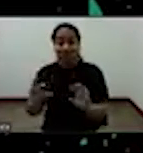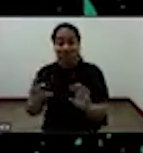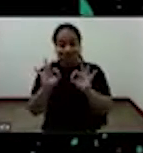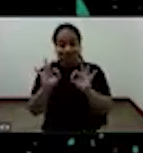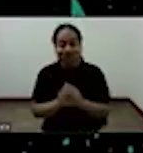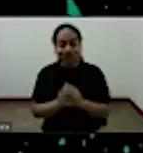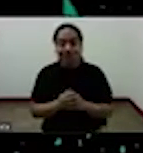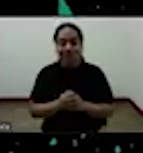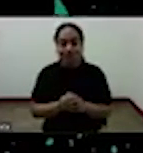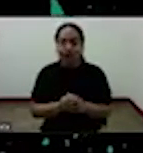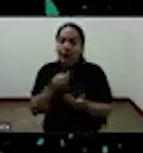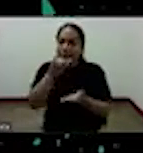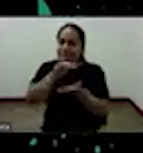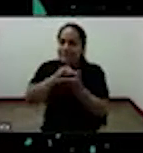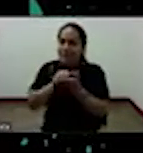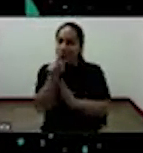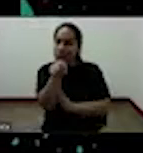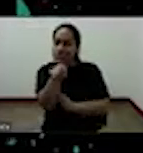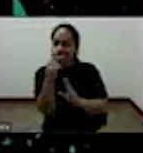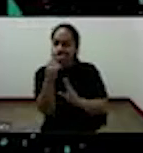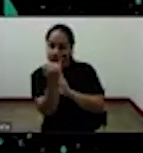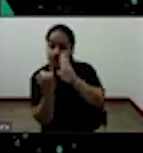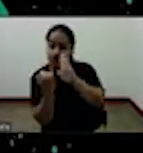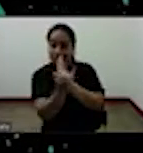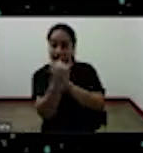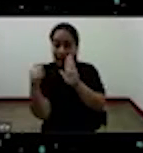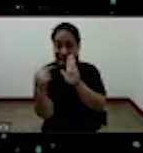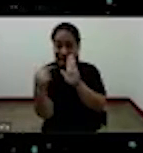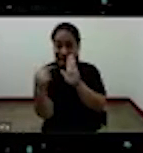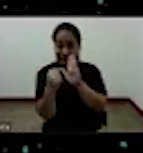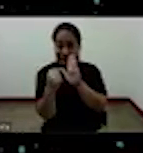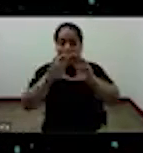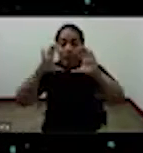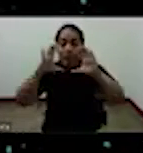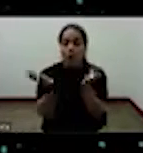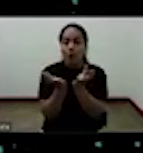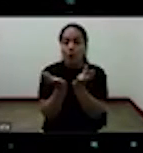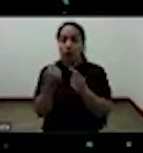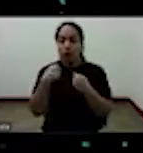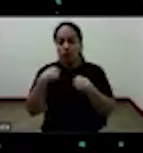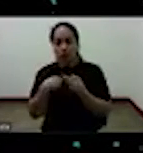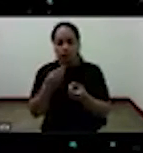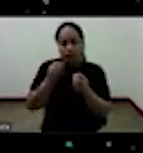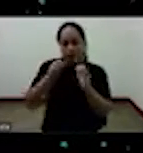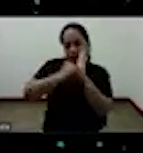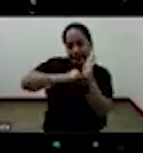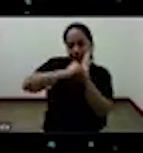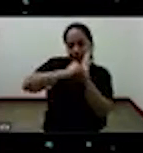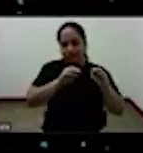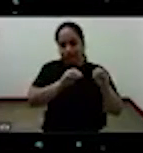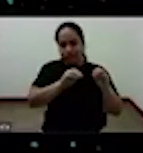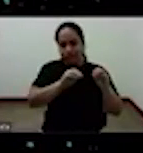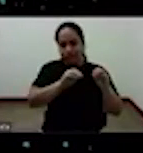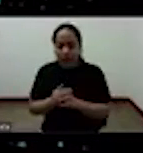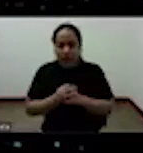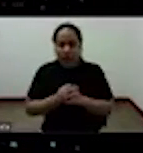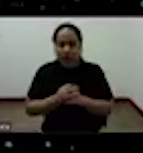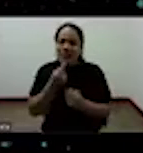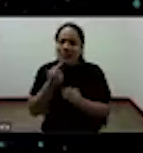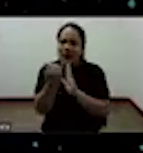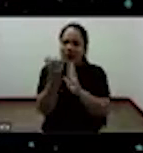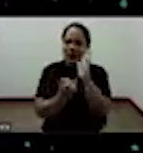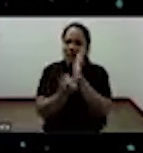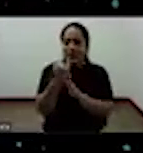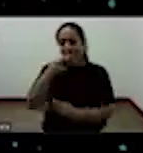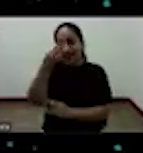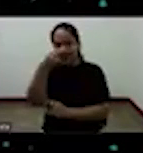esta ilustración de una publicación mía que se llama Pedazos de Mundo, es una ilustración de mi hija que me